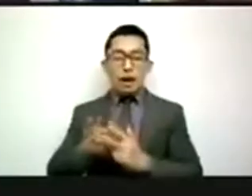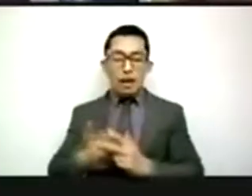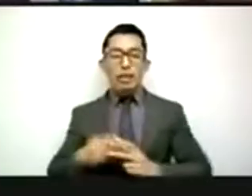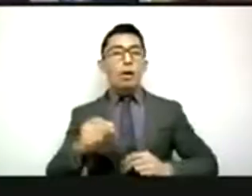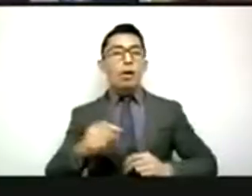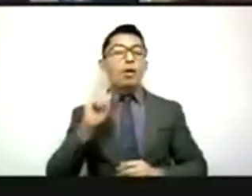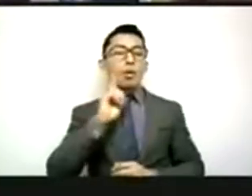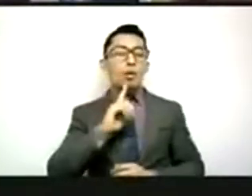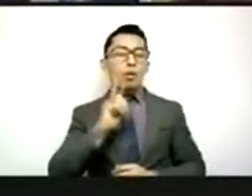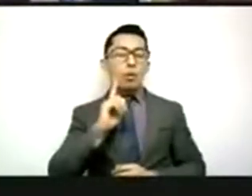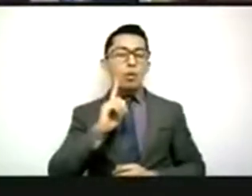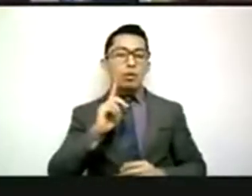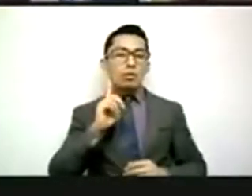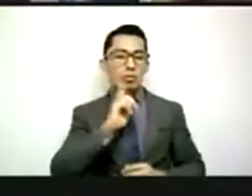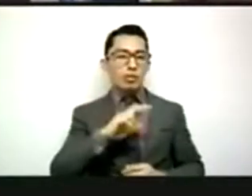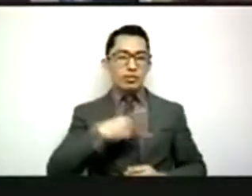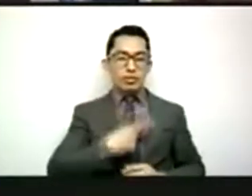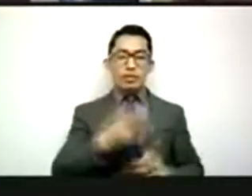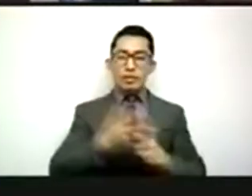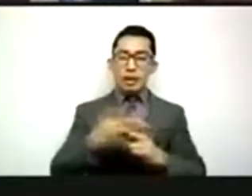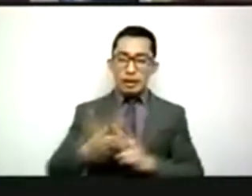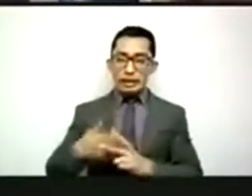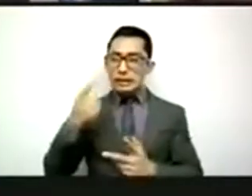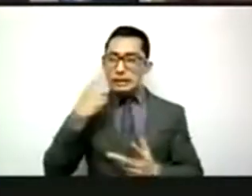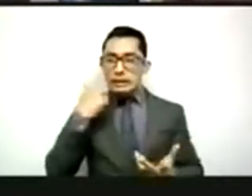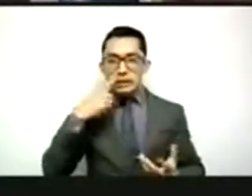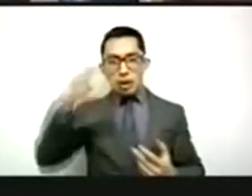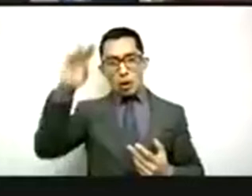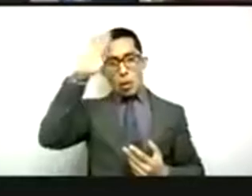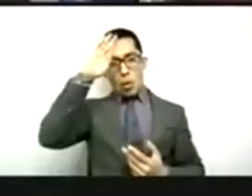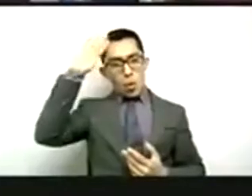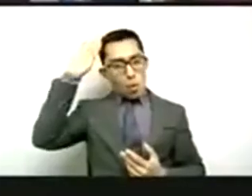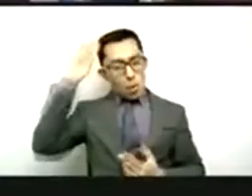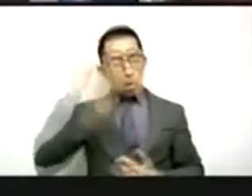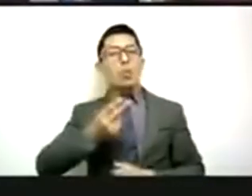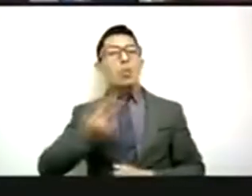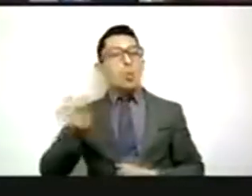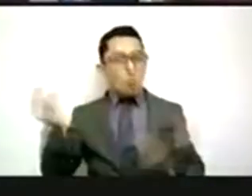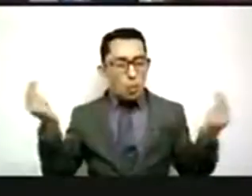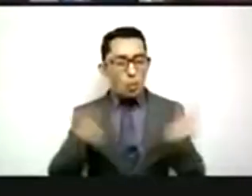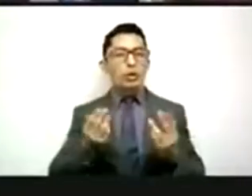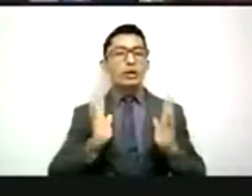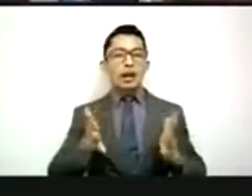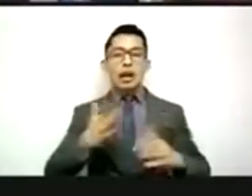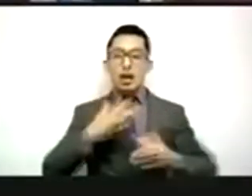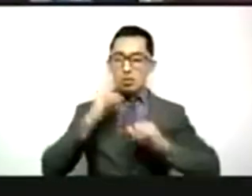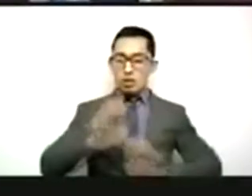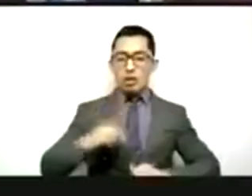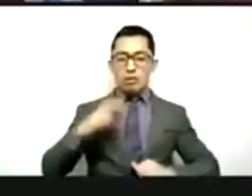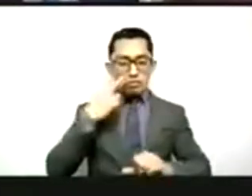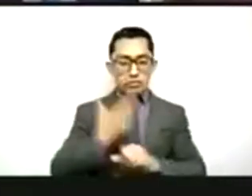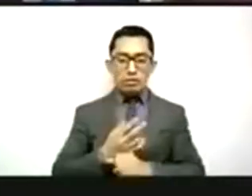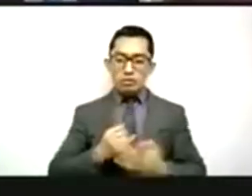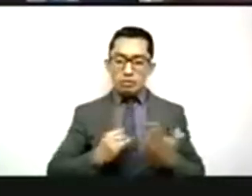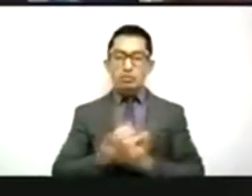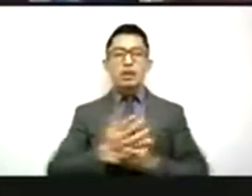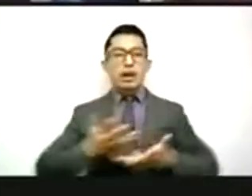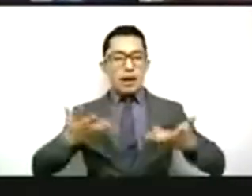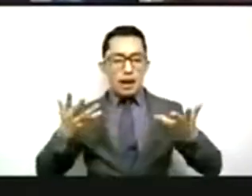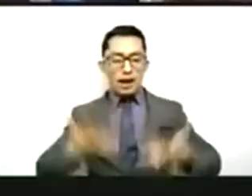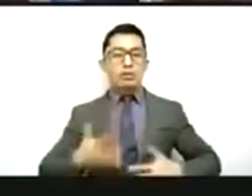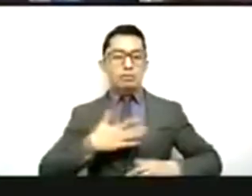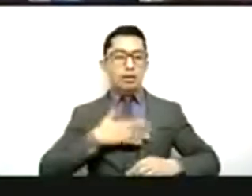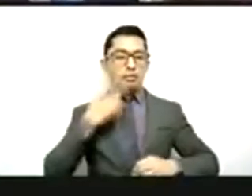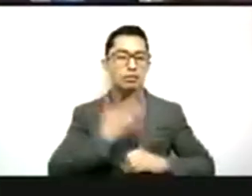etcétera, pues es urgente que todas las autoridades hagamos nuestra parte. En esta ocasión,